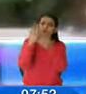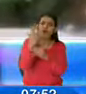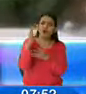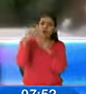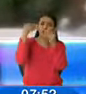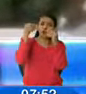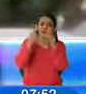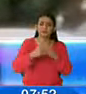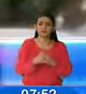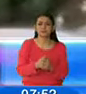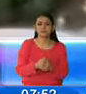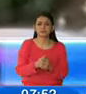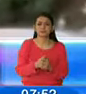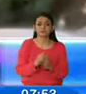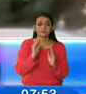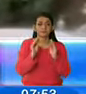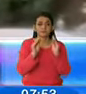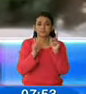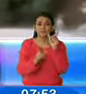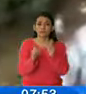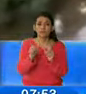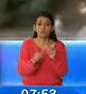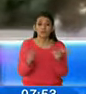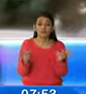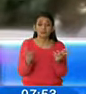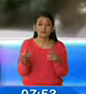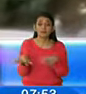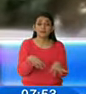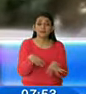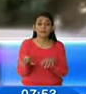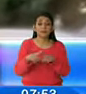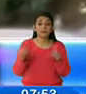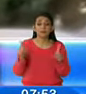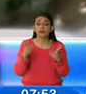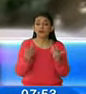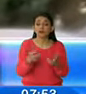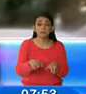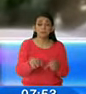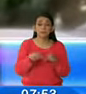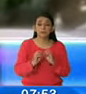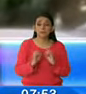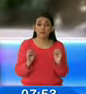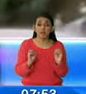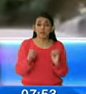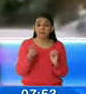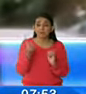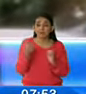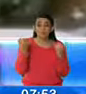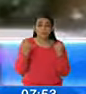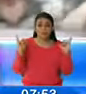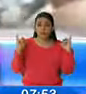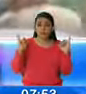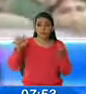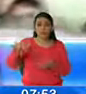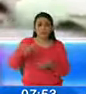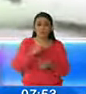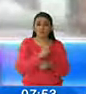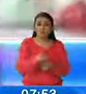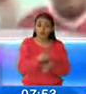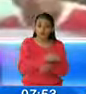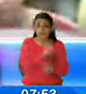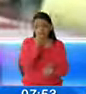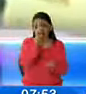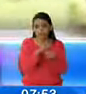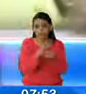oro. Decirles a la ciudadanía de que esta es ahorita una actividad ilegal. Debe de explotarse mediante una concesión.